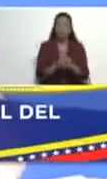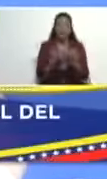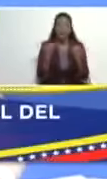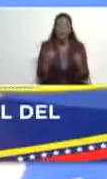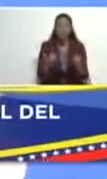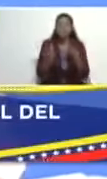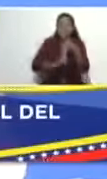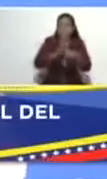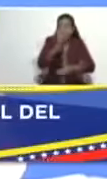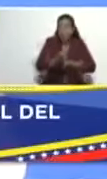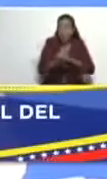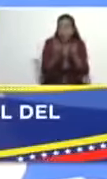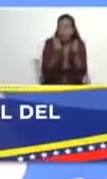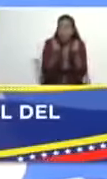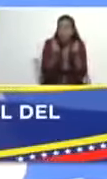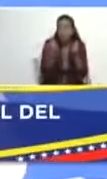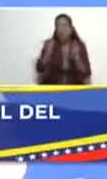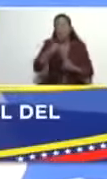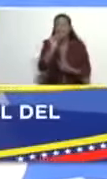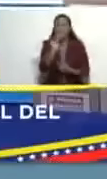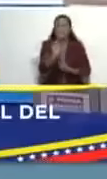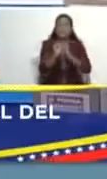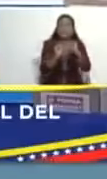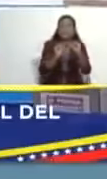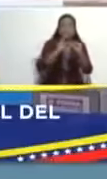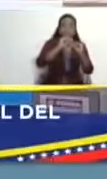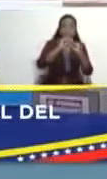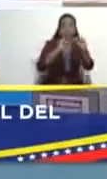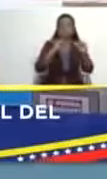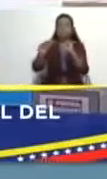Haciendo mucho con poco.